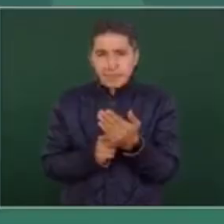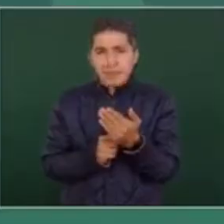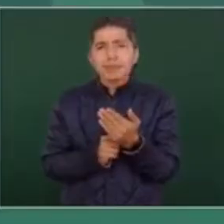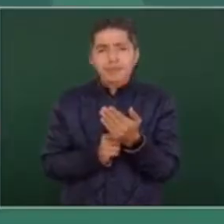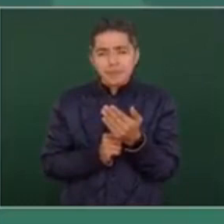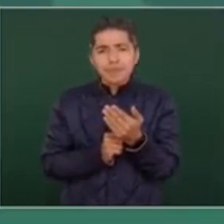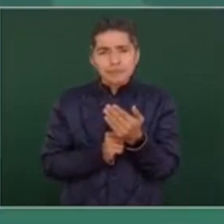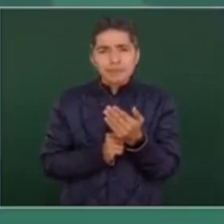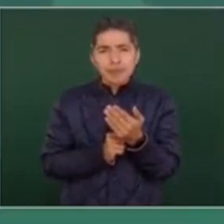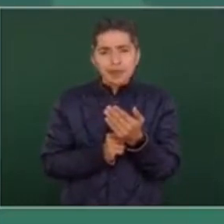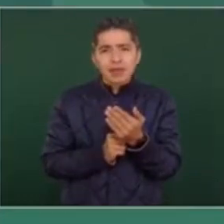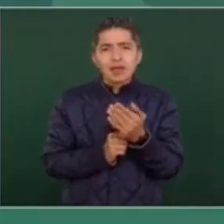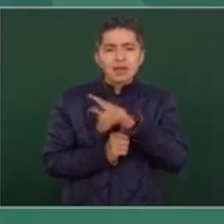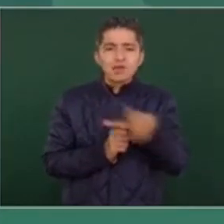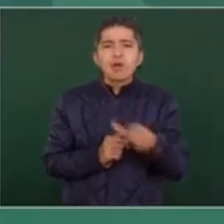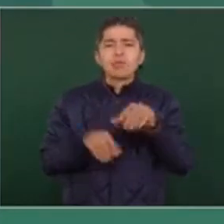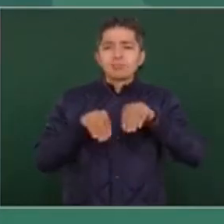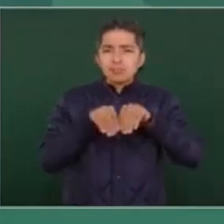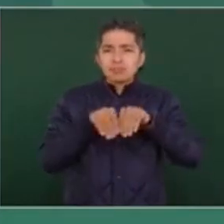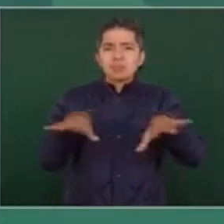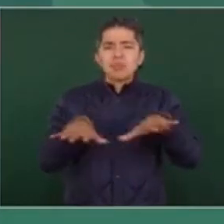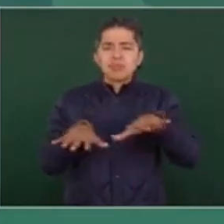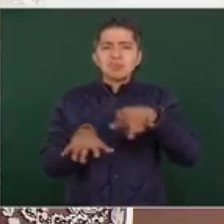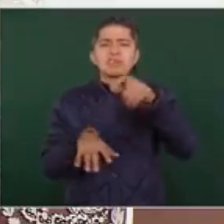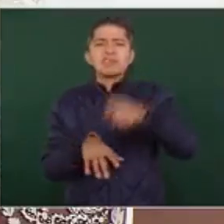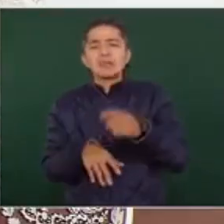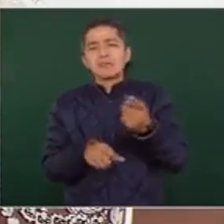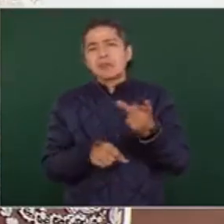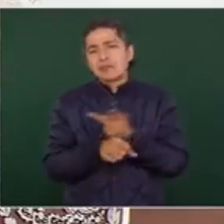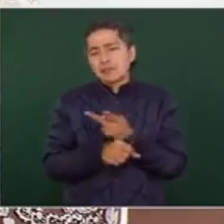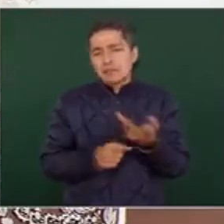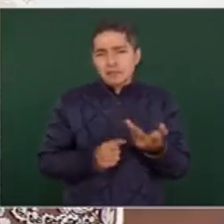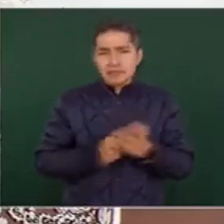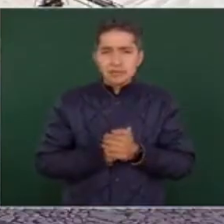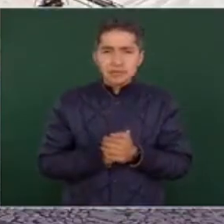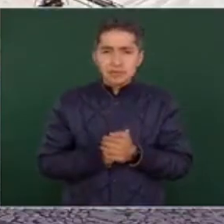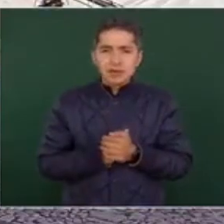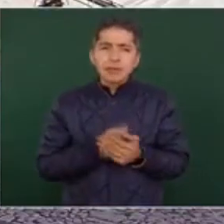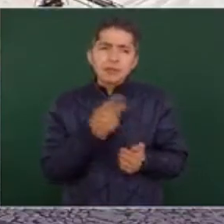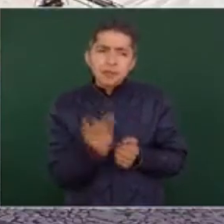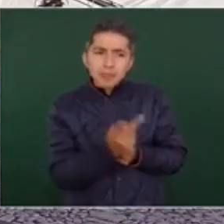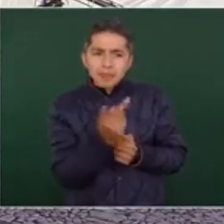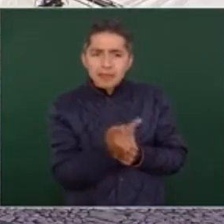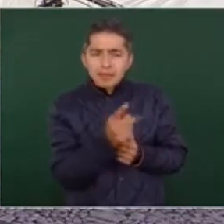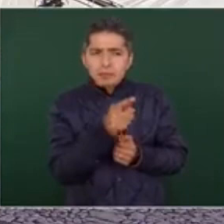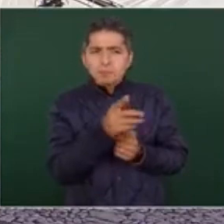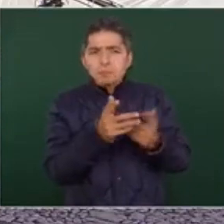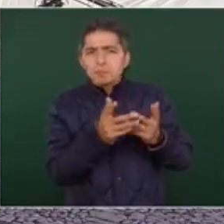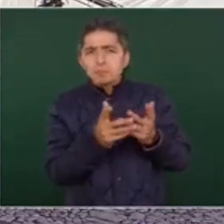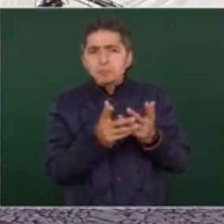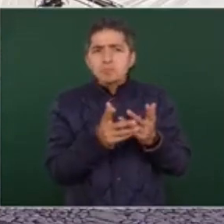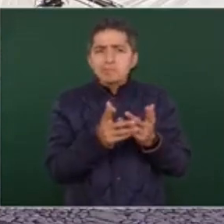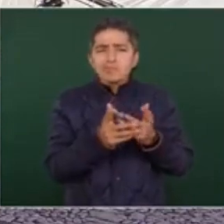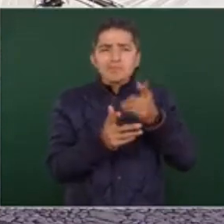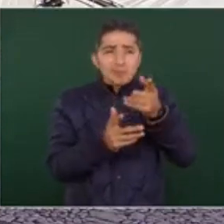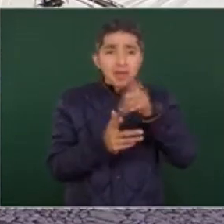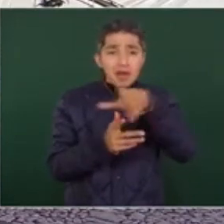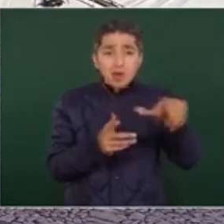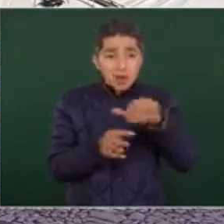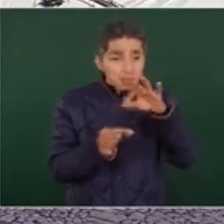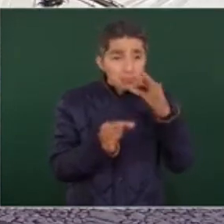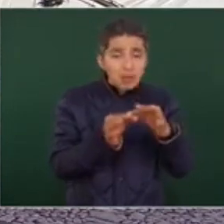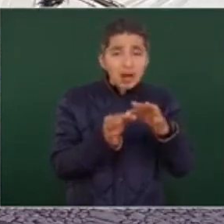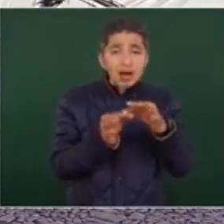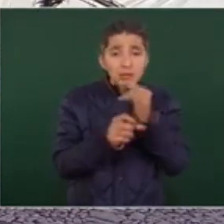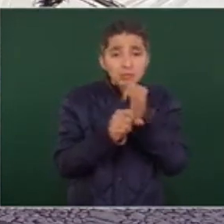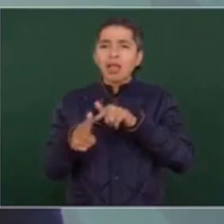dé a conocer lo que sucedió. El presidente enfatizó que dicho incidente no fue un choque